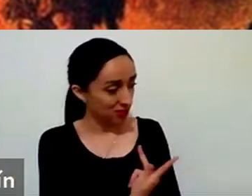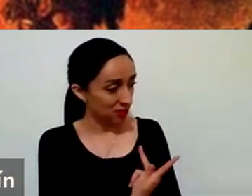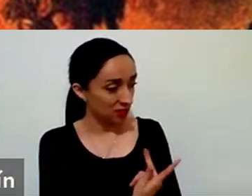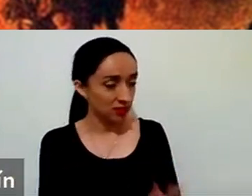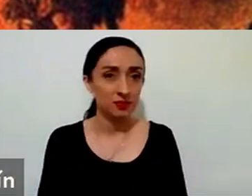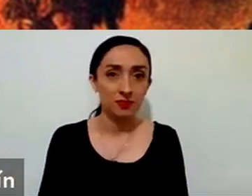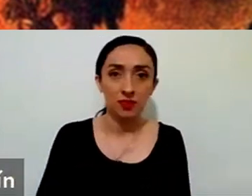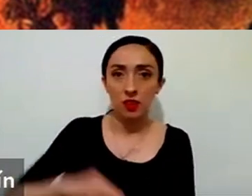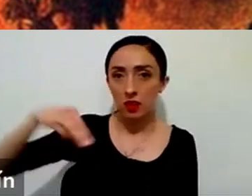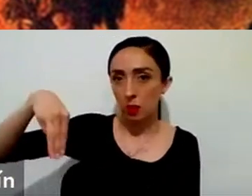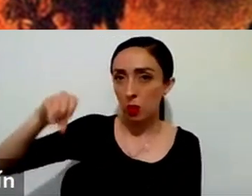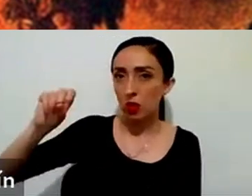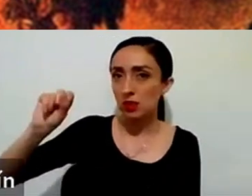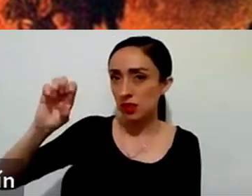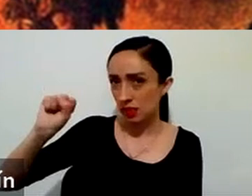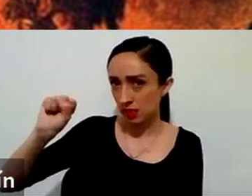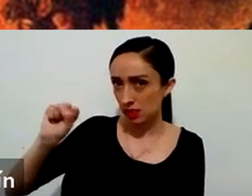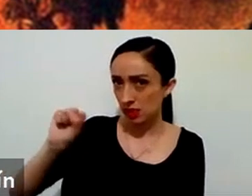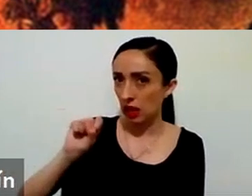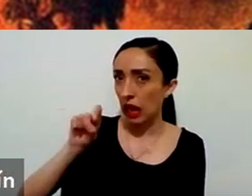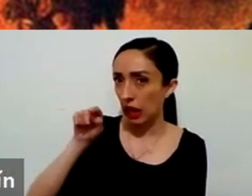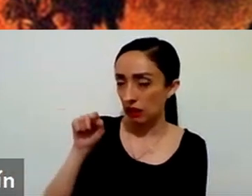Moisés quien controla la relación.